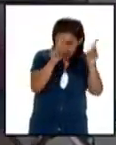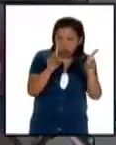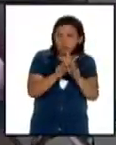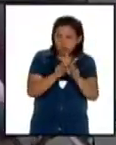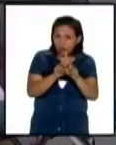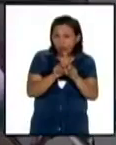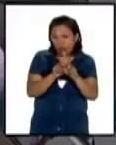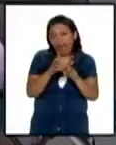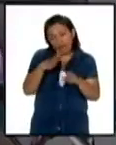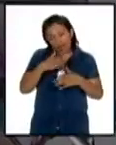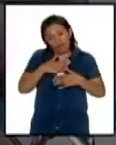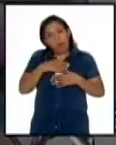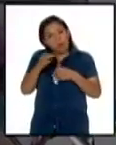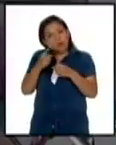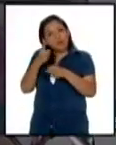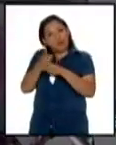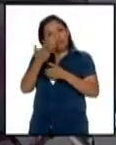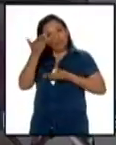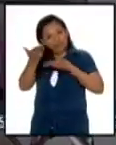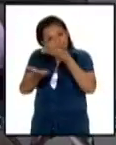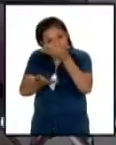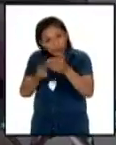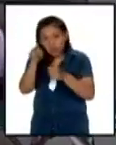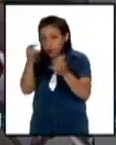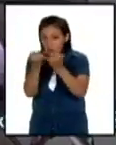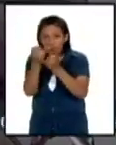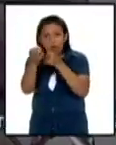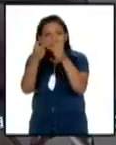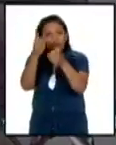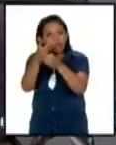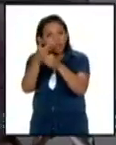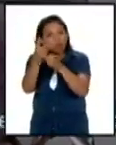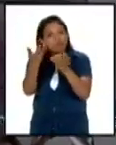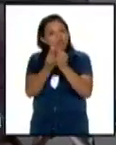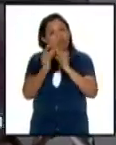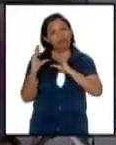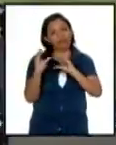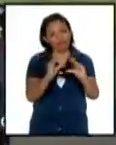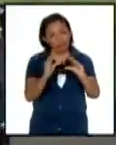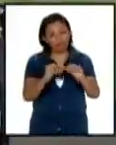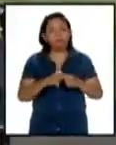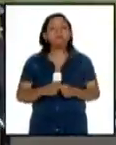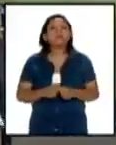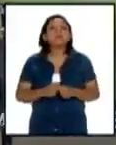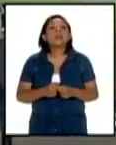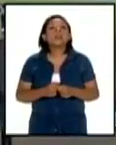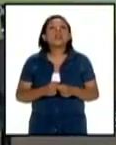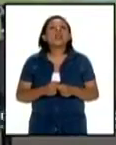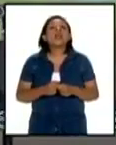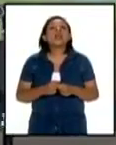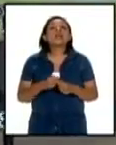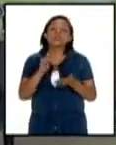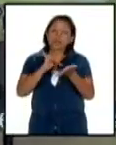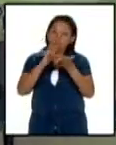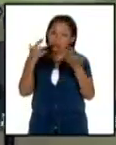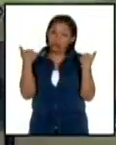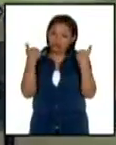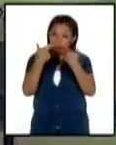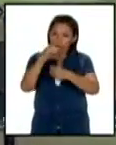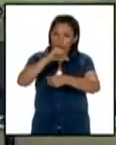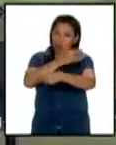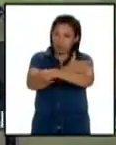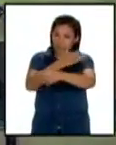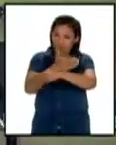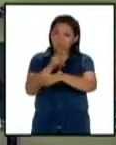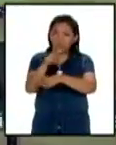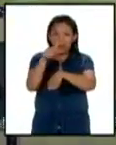den la oportunidad de servirles y ustedes se den la oportunidad de formarse. Muchísimas gracias. Bueno, ese fue el teléfono. Maestra, gracias por habernos acompañado. Sí. Y ese